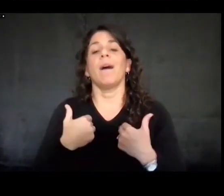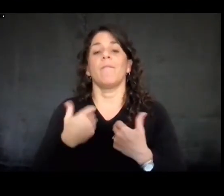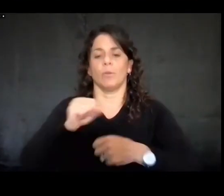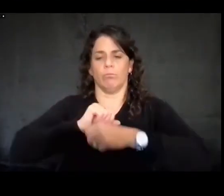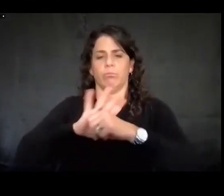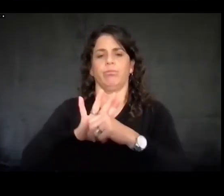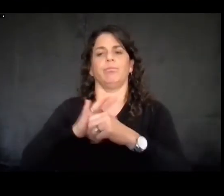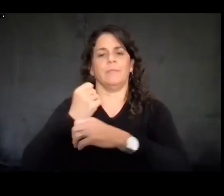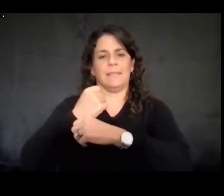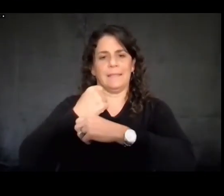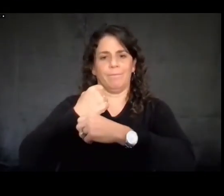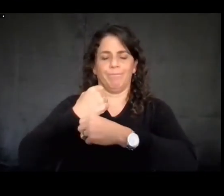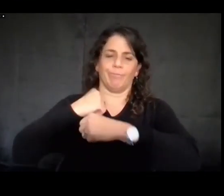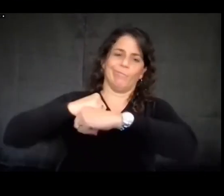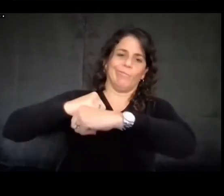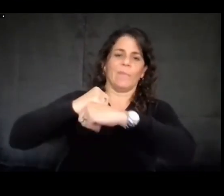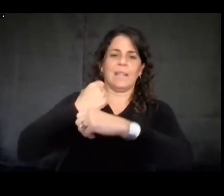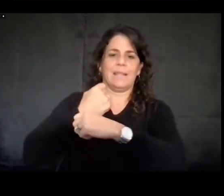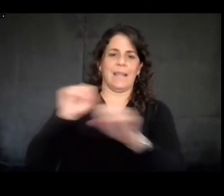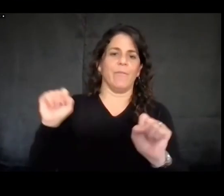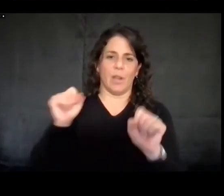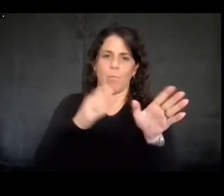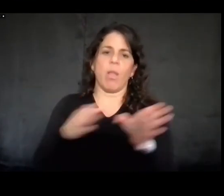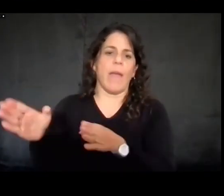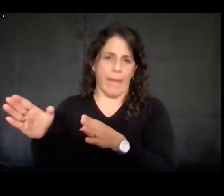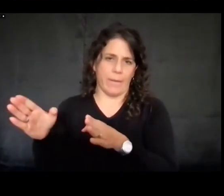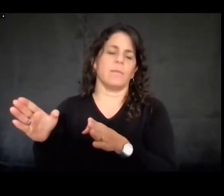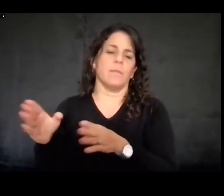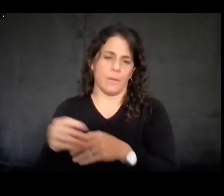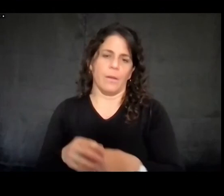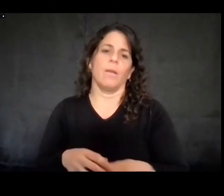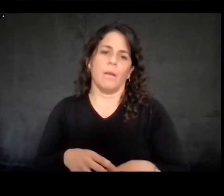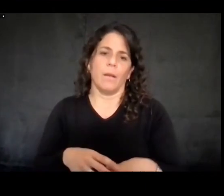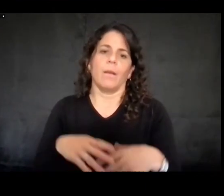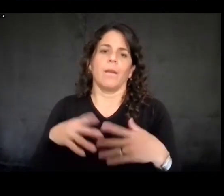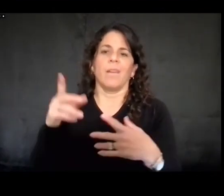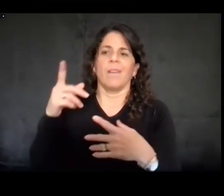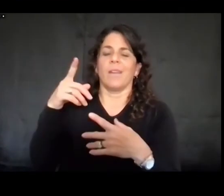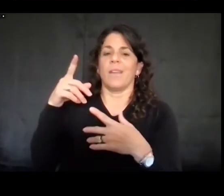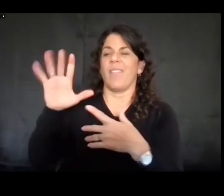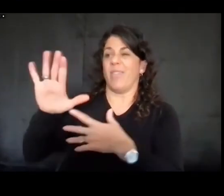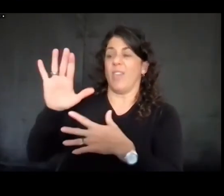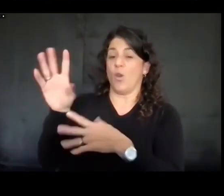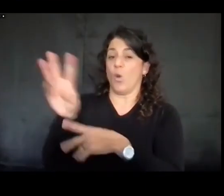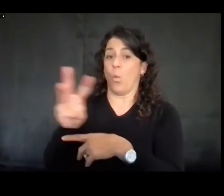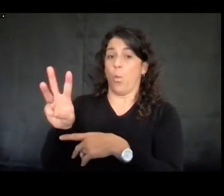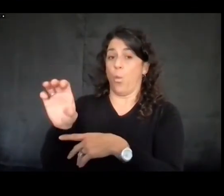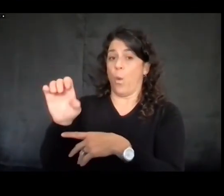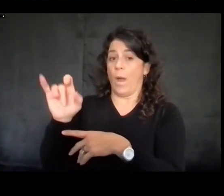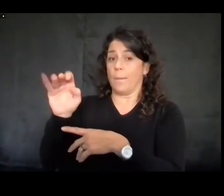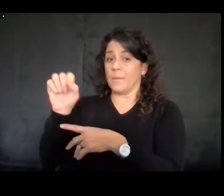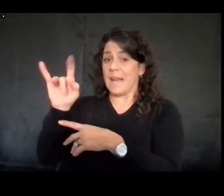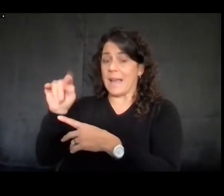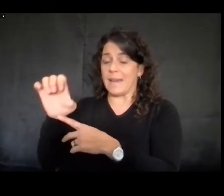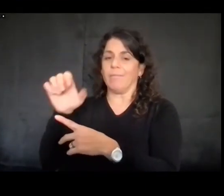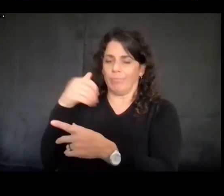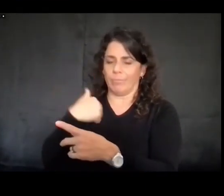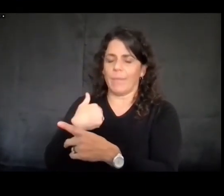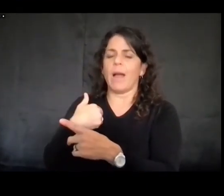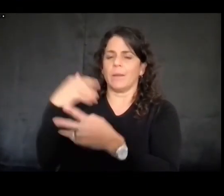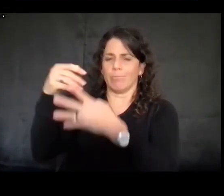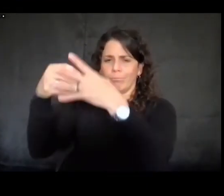los planes de 2019 y están publicados el website incluye distancia social